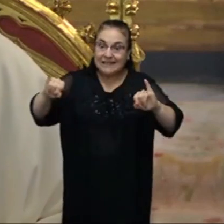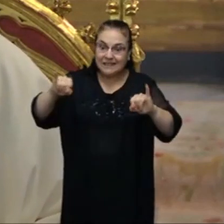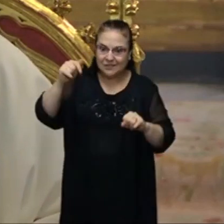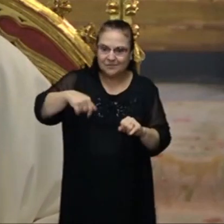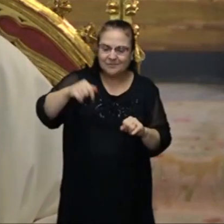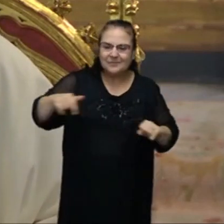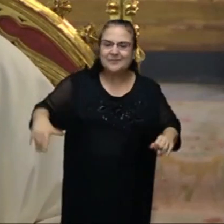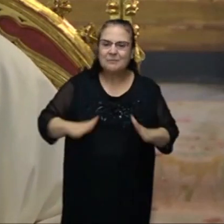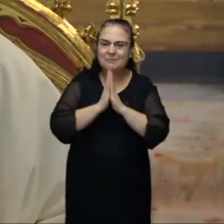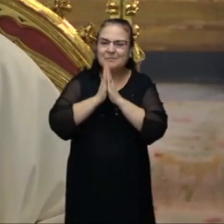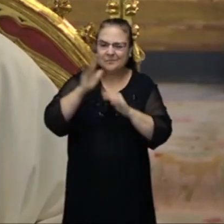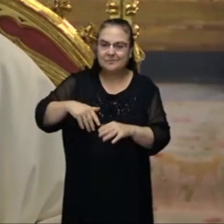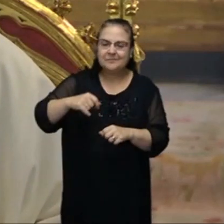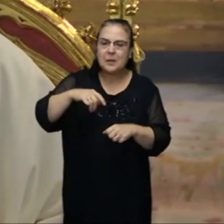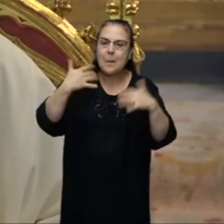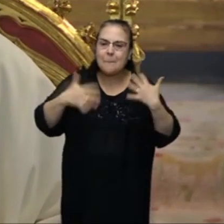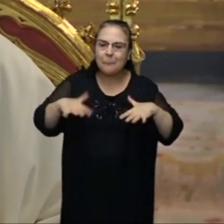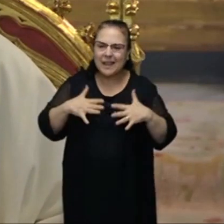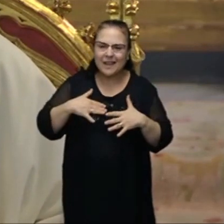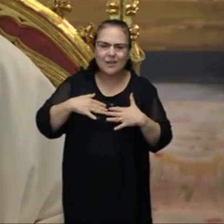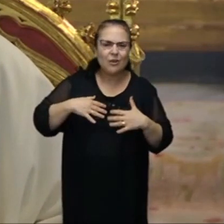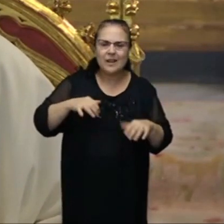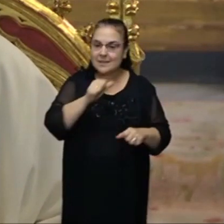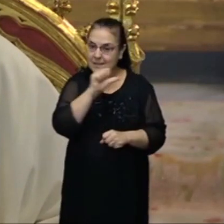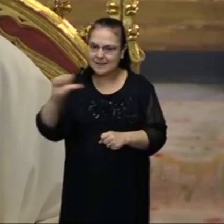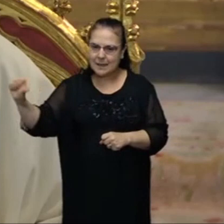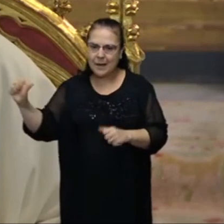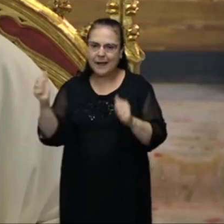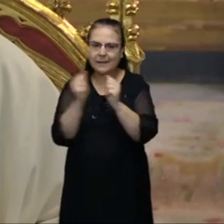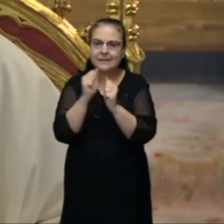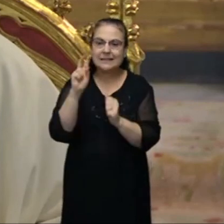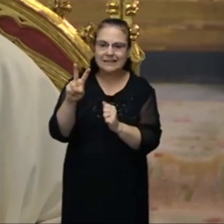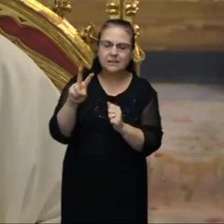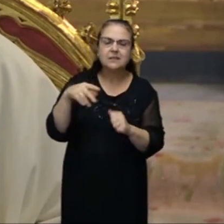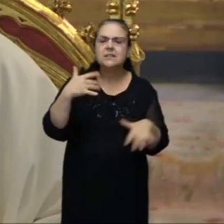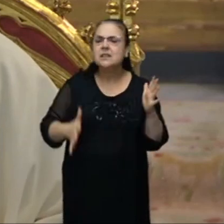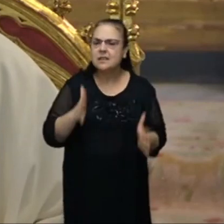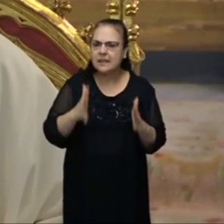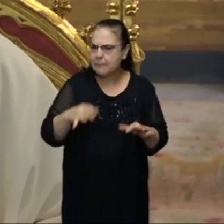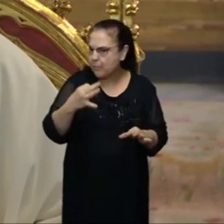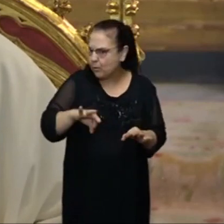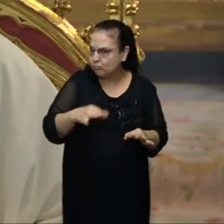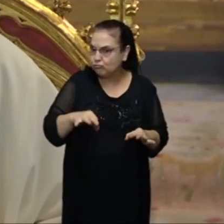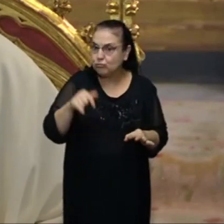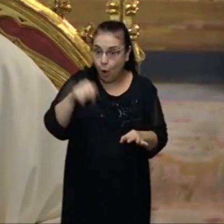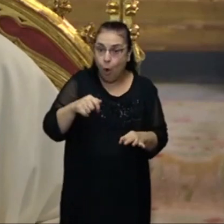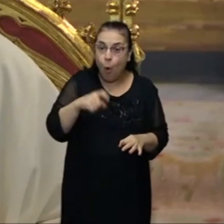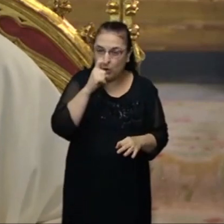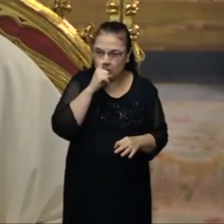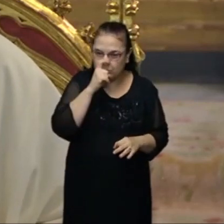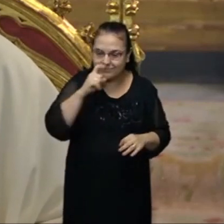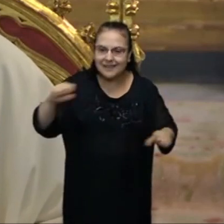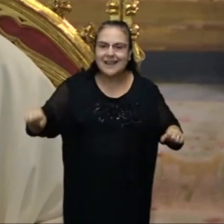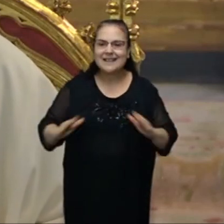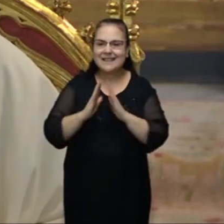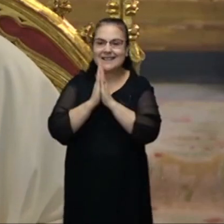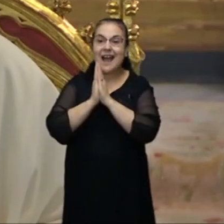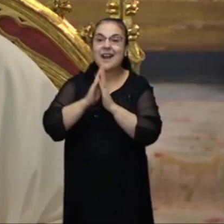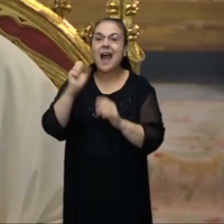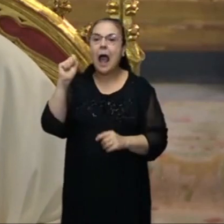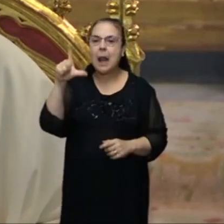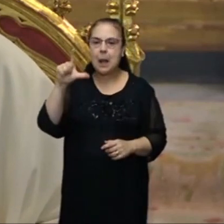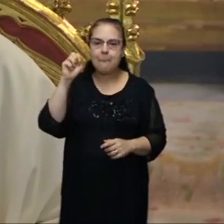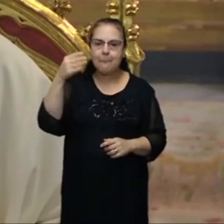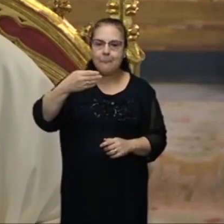Celebramos la Santa Misa en este miércoles de la semana 32 del tiempo ordinario. Hoy hacemos memoria de San Alberto Magno.